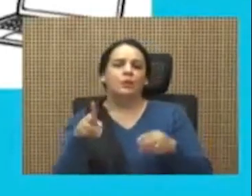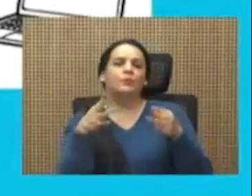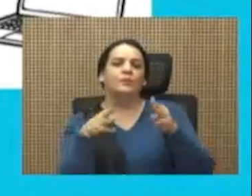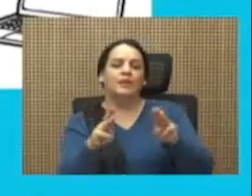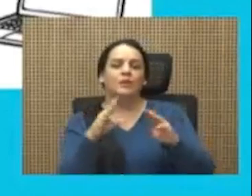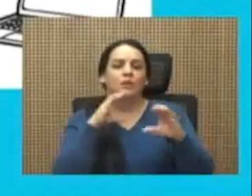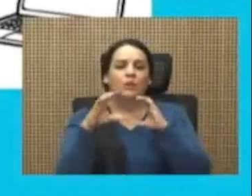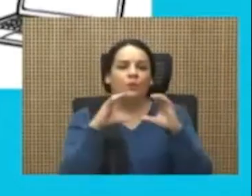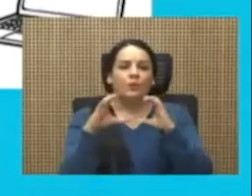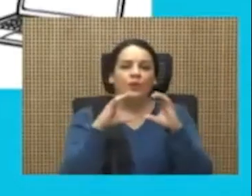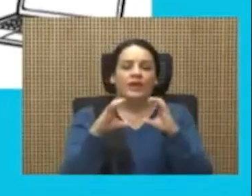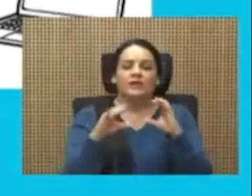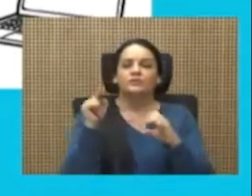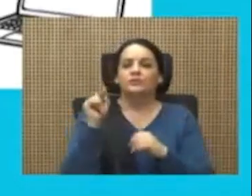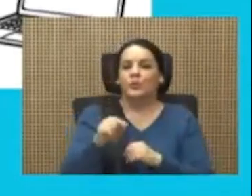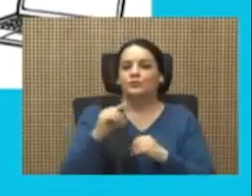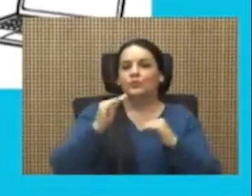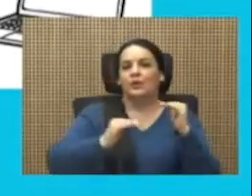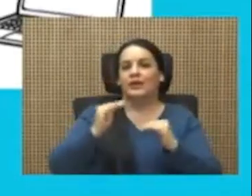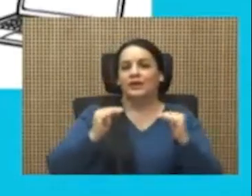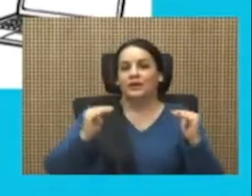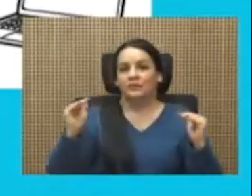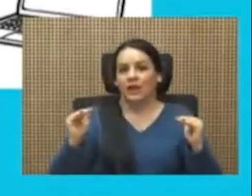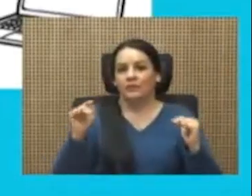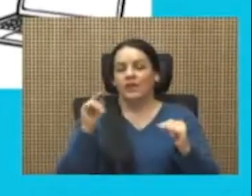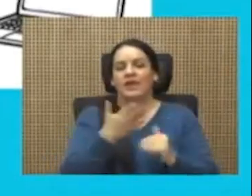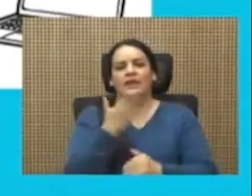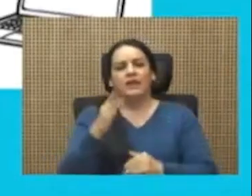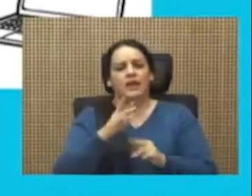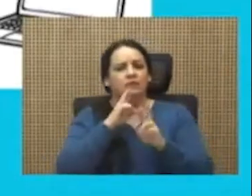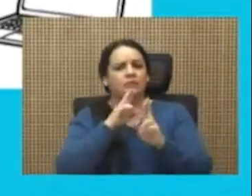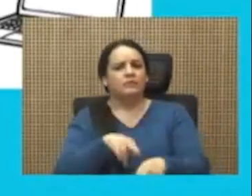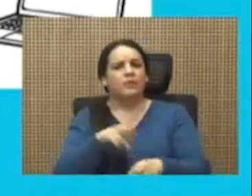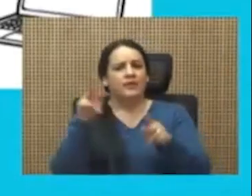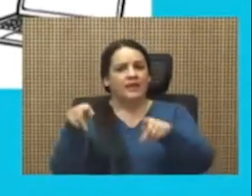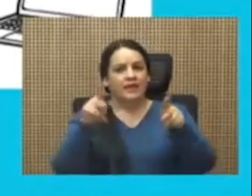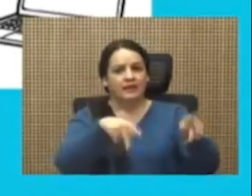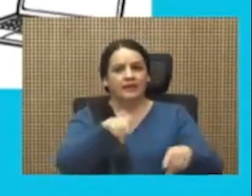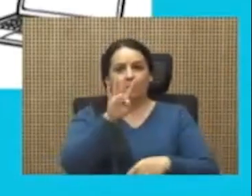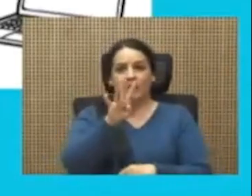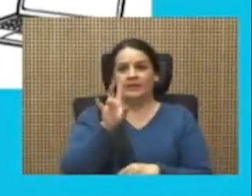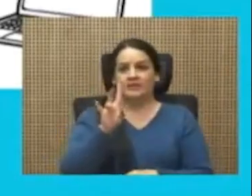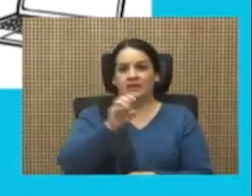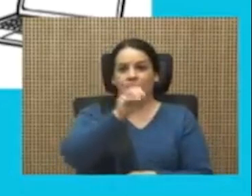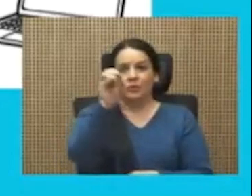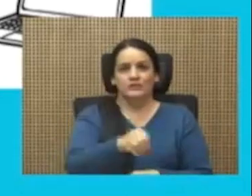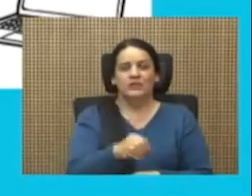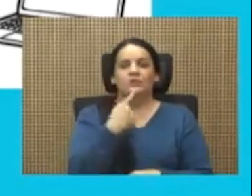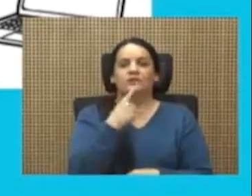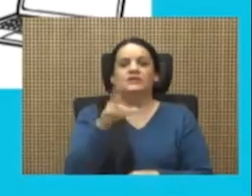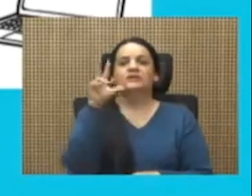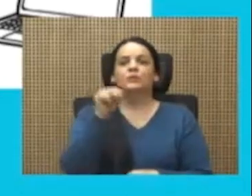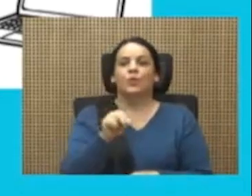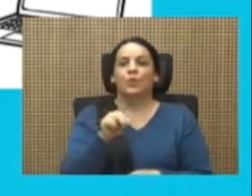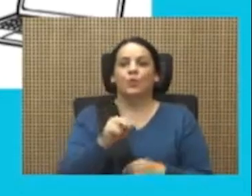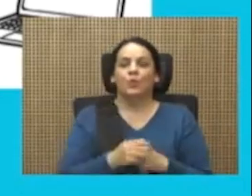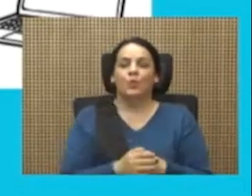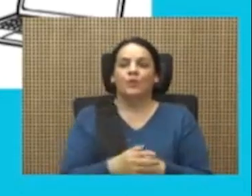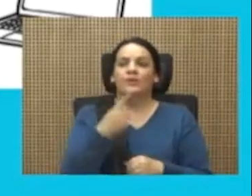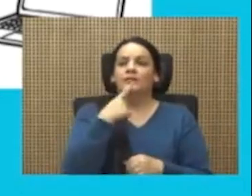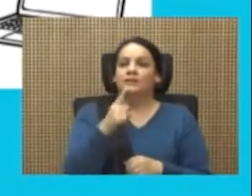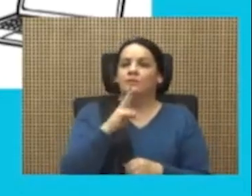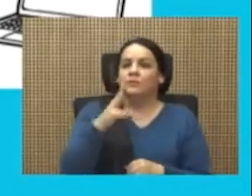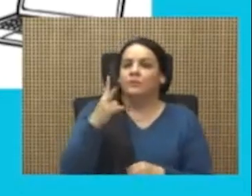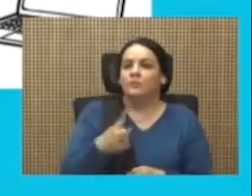comunicación son equilibrados qué contesta la gente un 47 por dice No dicen la